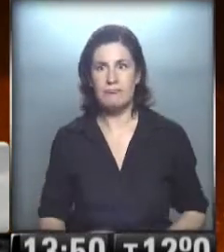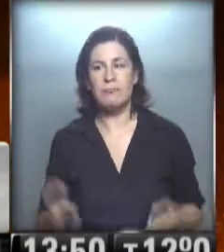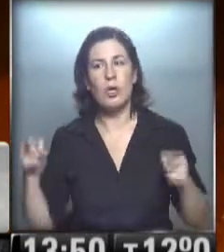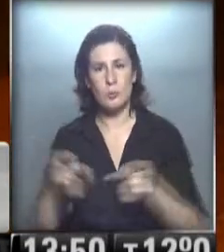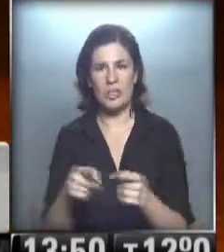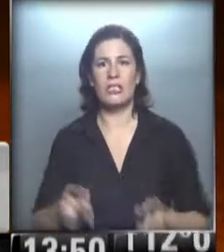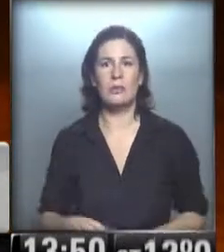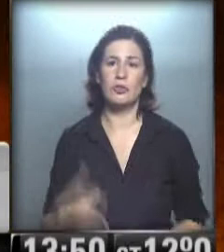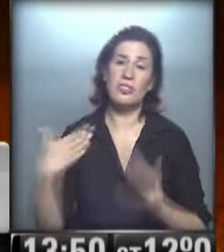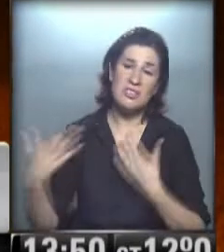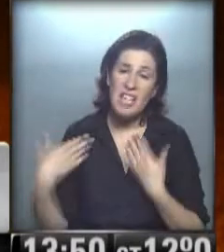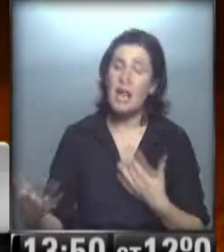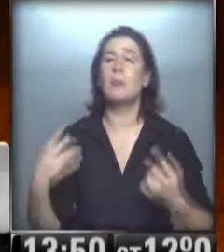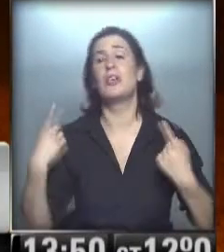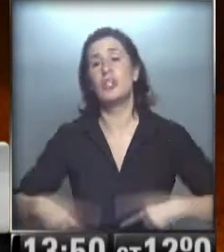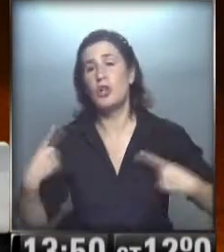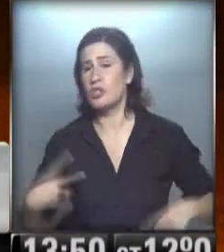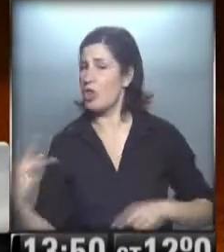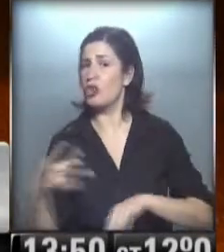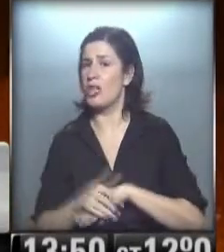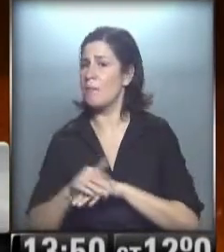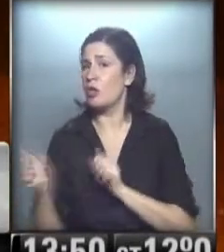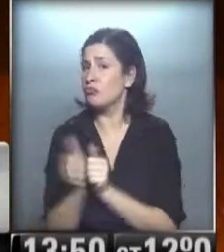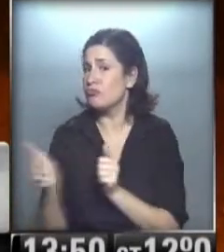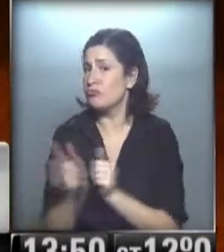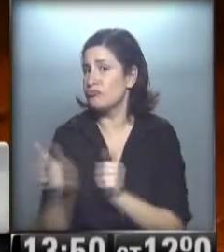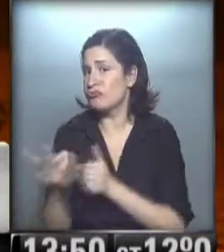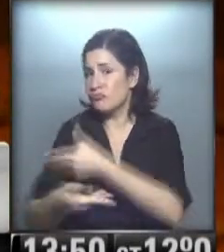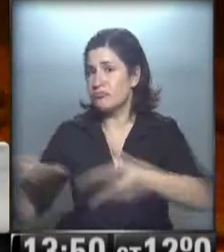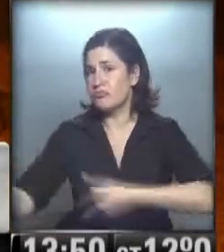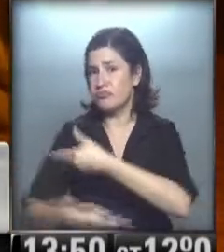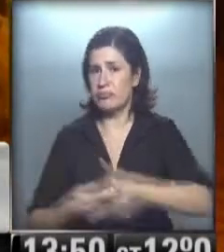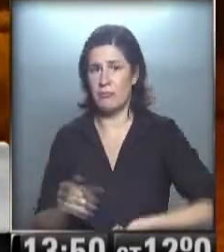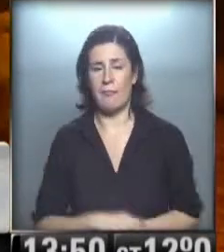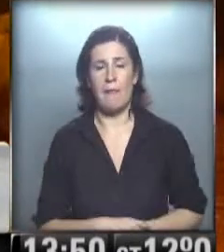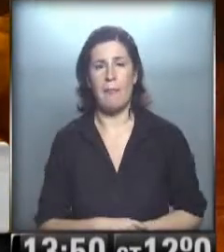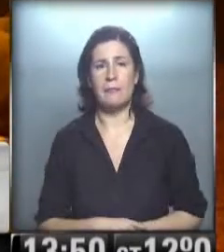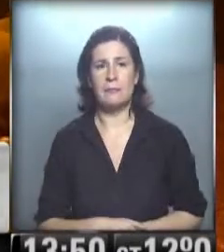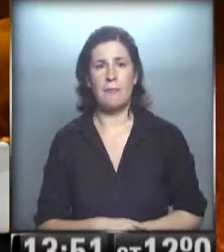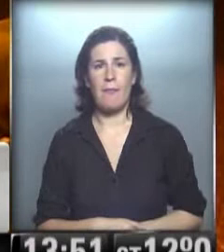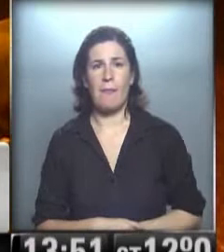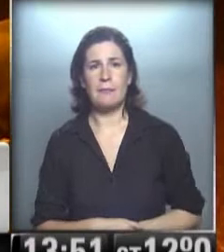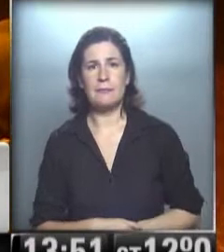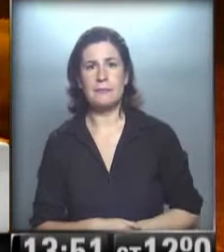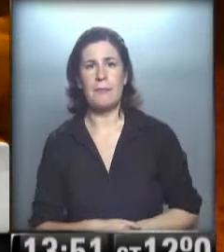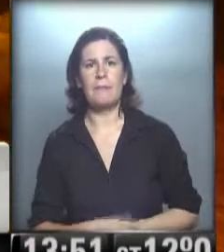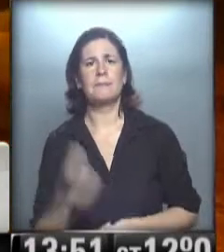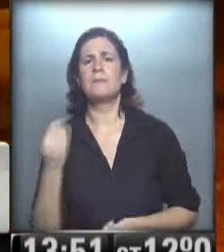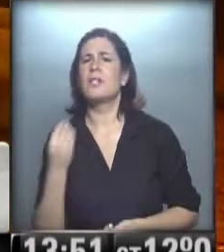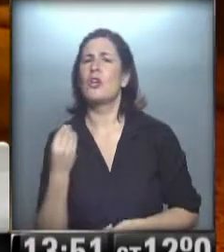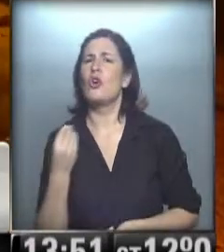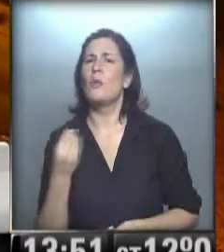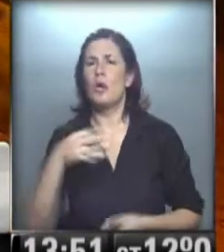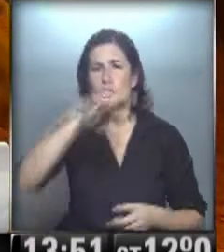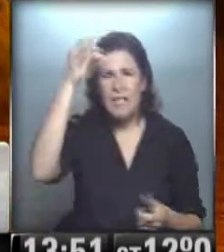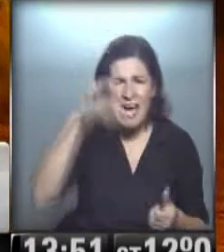habla de todas esas cosas que comparten estos dos amigos en común. ¿Cómo hacen para unificar, para ensamblar el